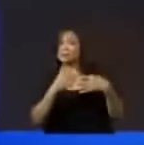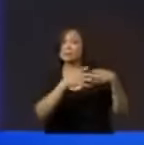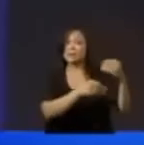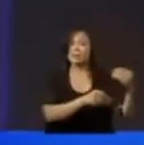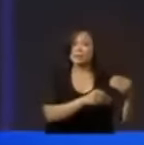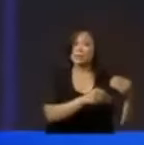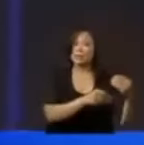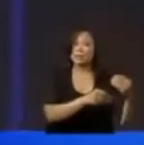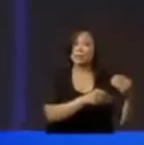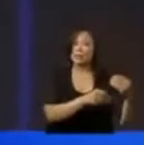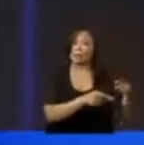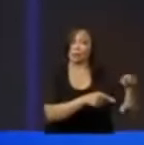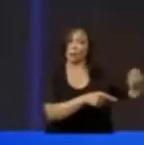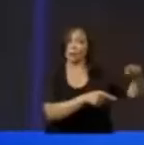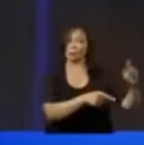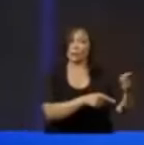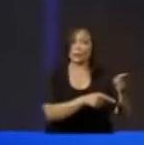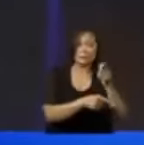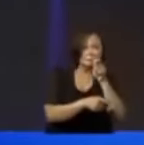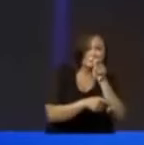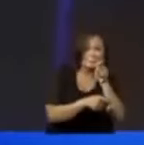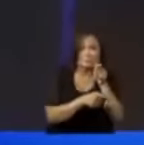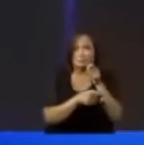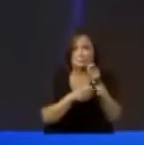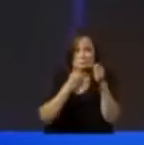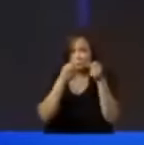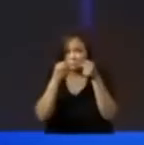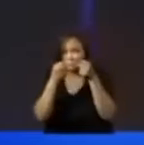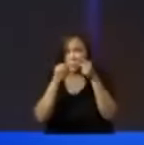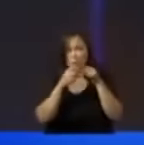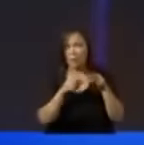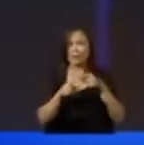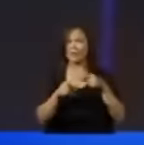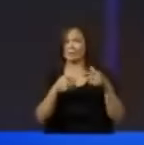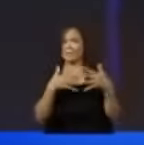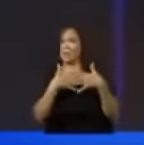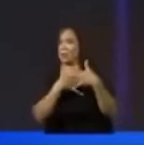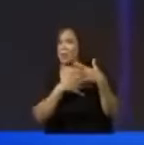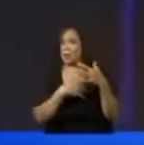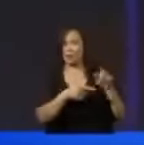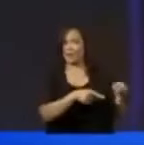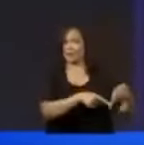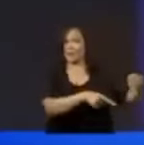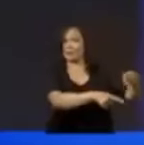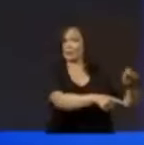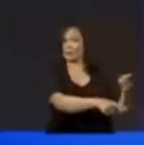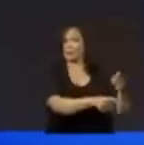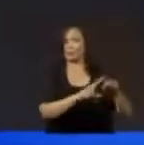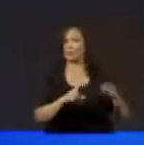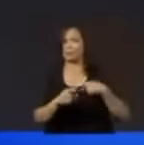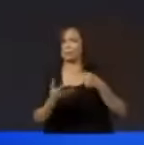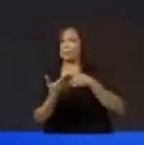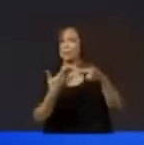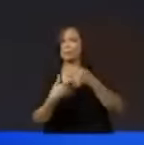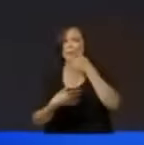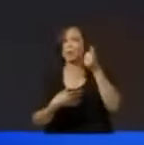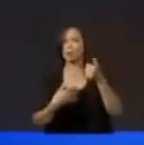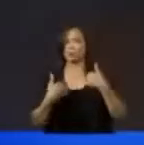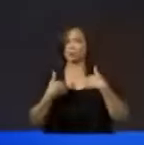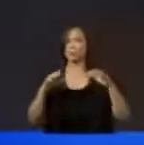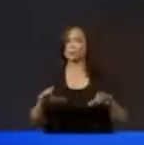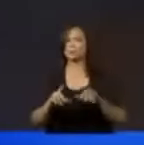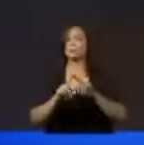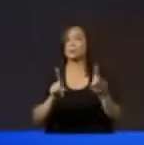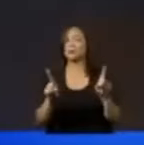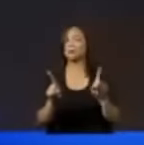a las calles serán los delincuentes, porque lo vamos a combatir y tenemos el mejor plan para hacerlo. Lo